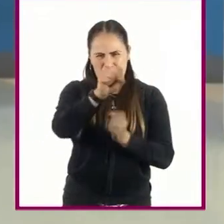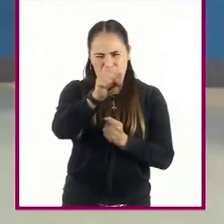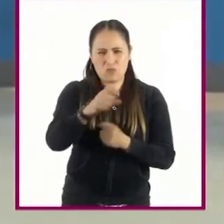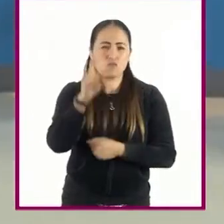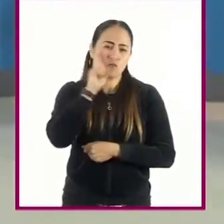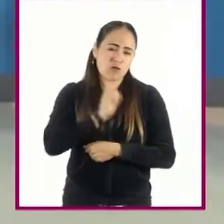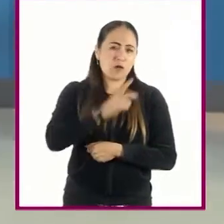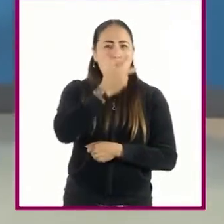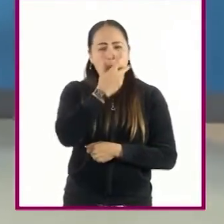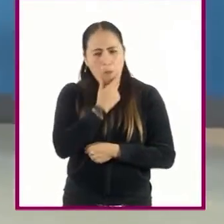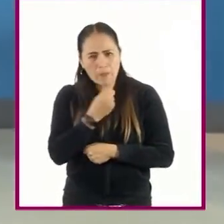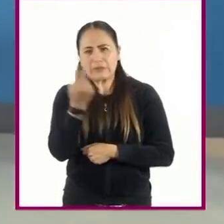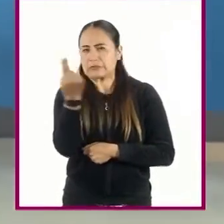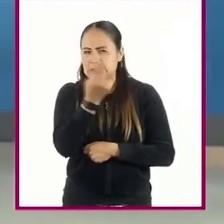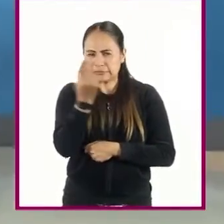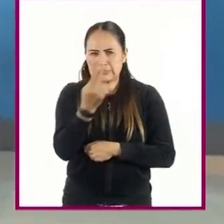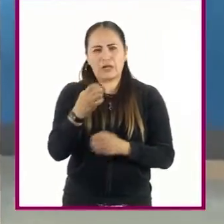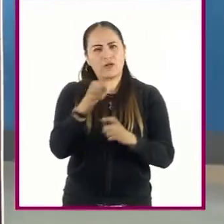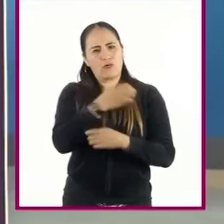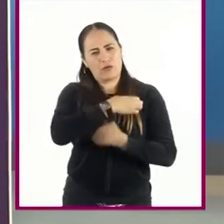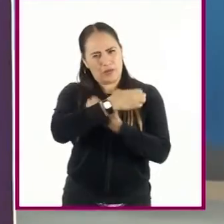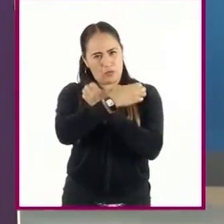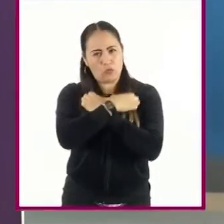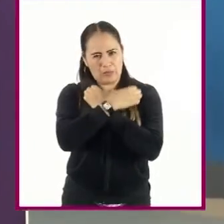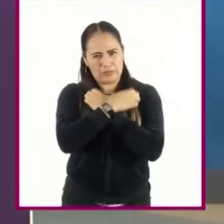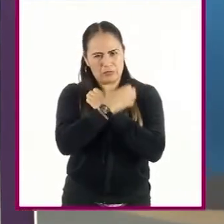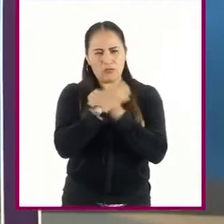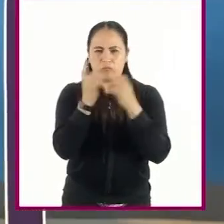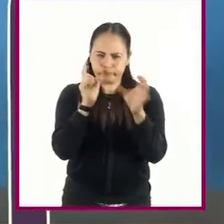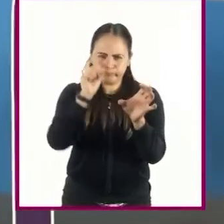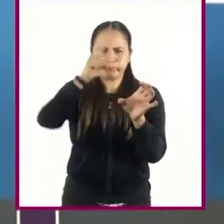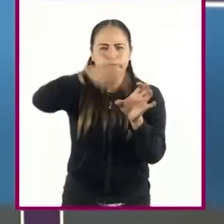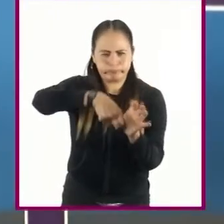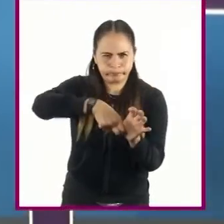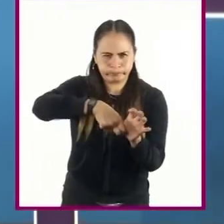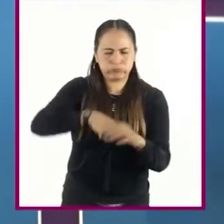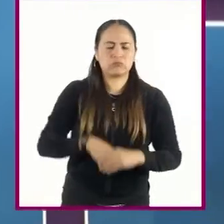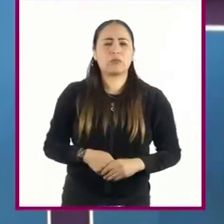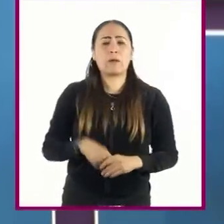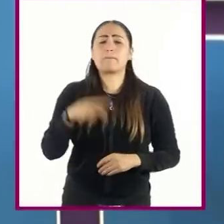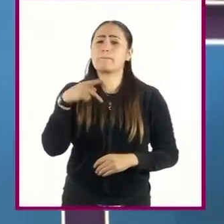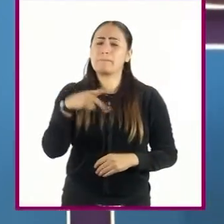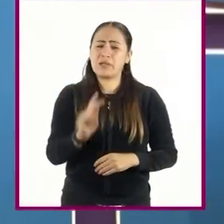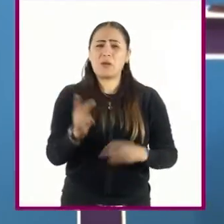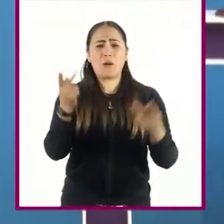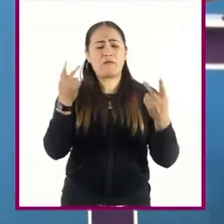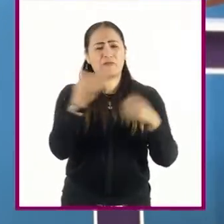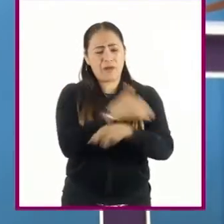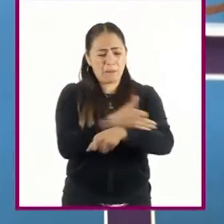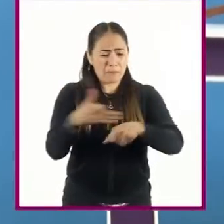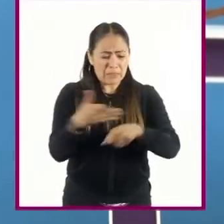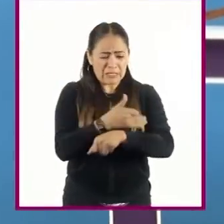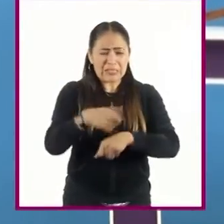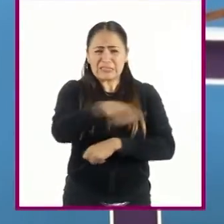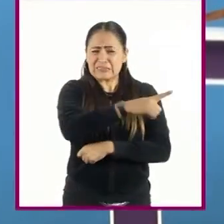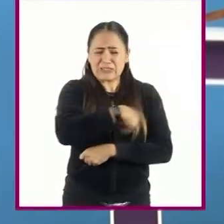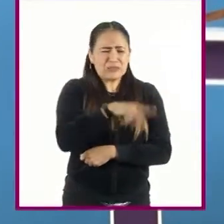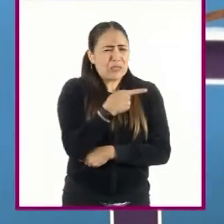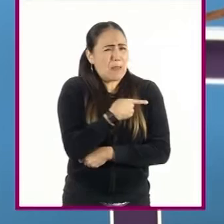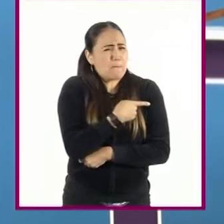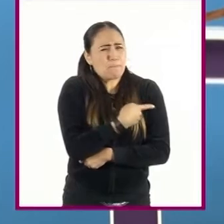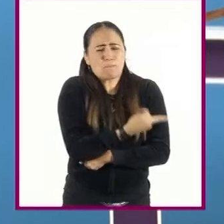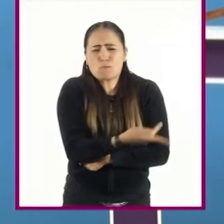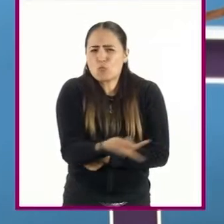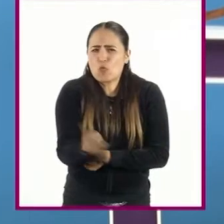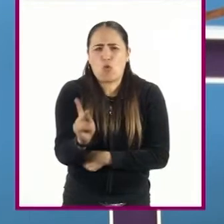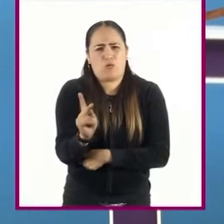y todos tenemos derecho a la educación. Sin embargo, existen familias de muy bajos recursos que no pueden enviar a sus hijos e